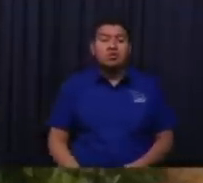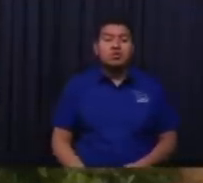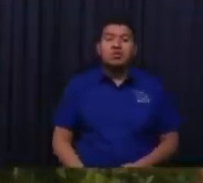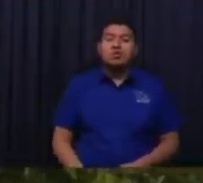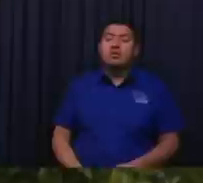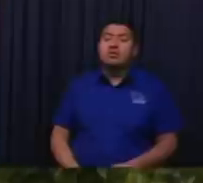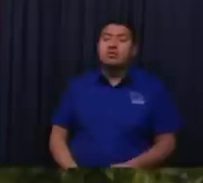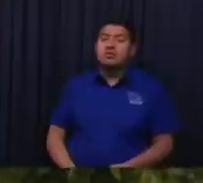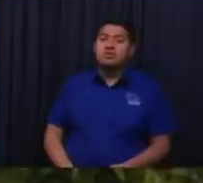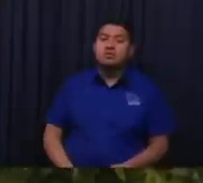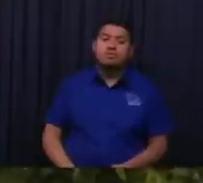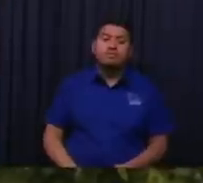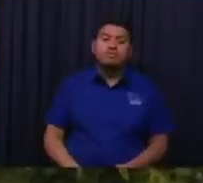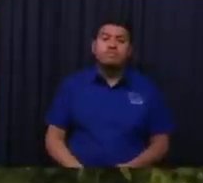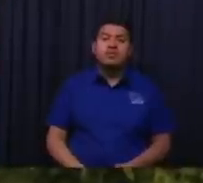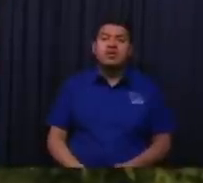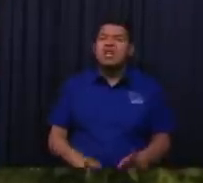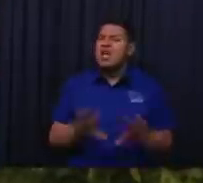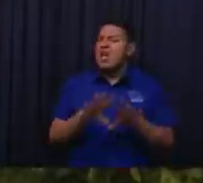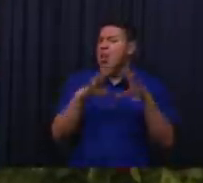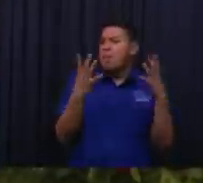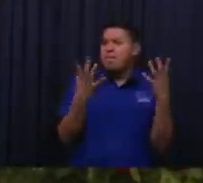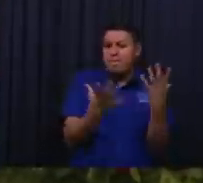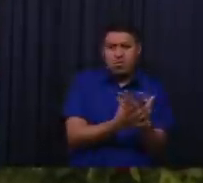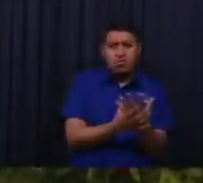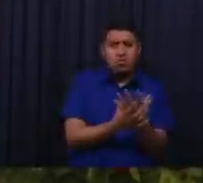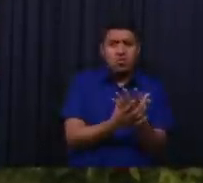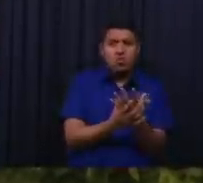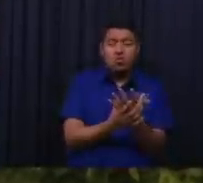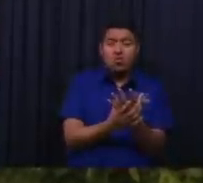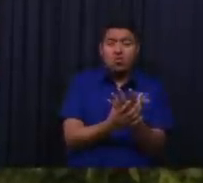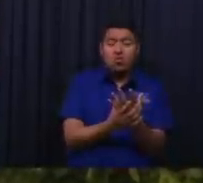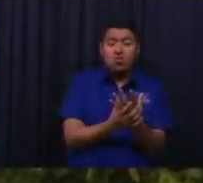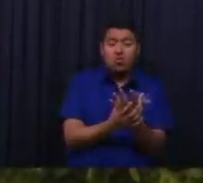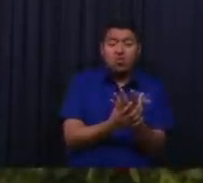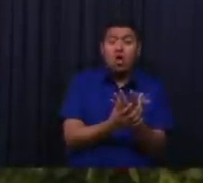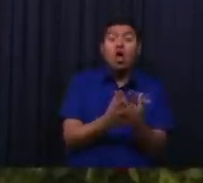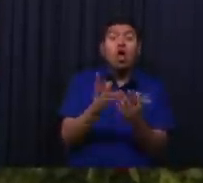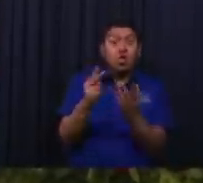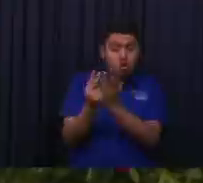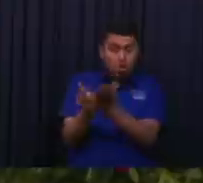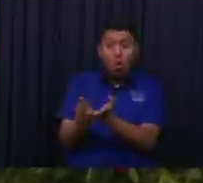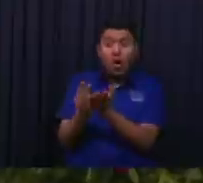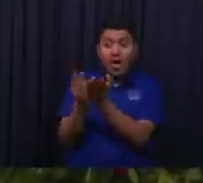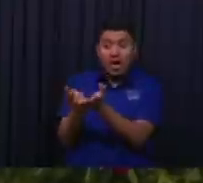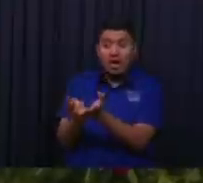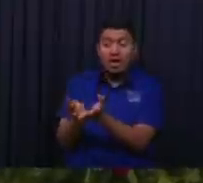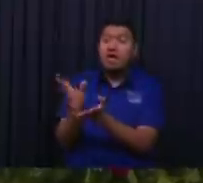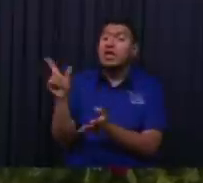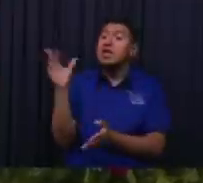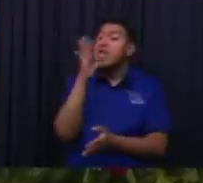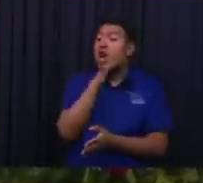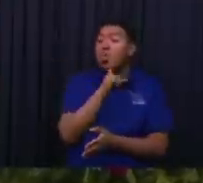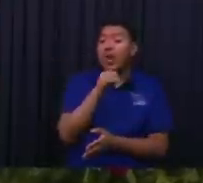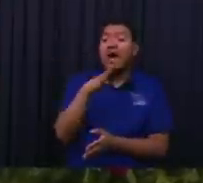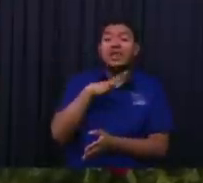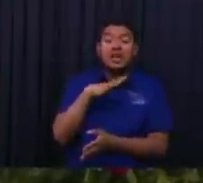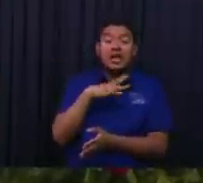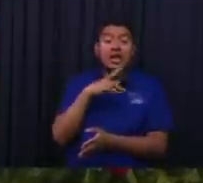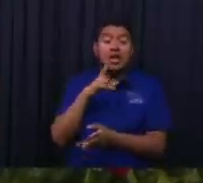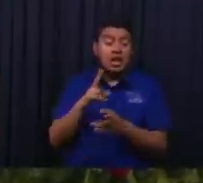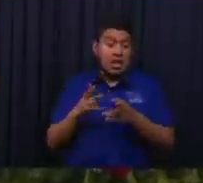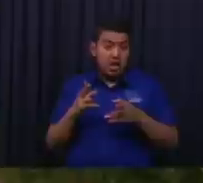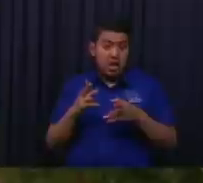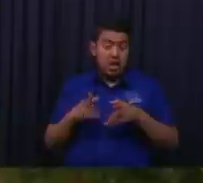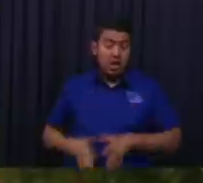No está en medio de aquello. El mundo parecería, él ya no puede engendrar hijos. Solo sus hijos y con sus nueras